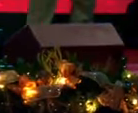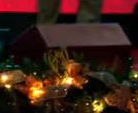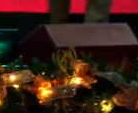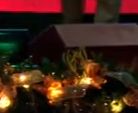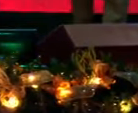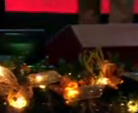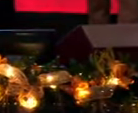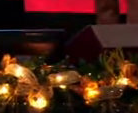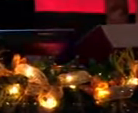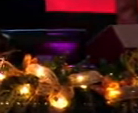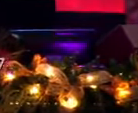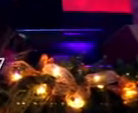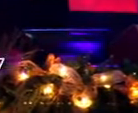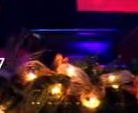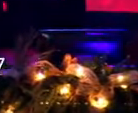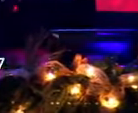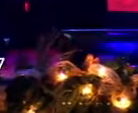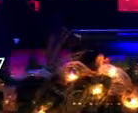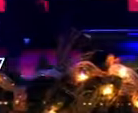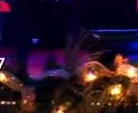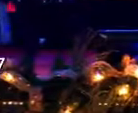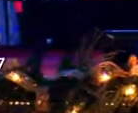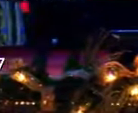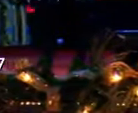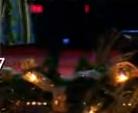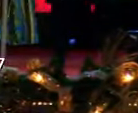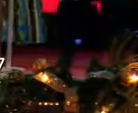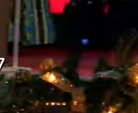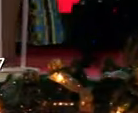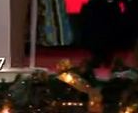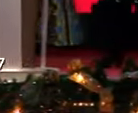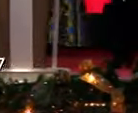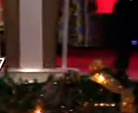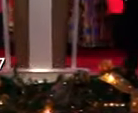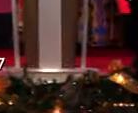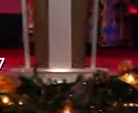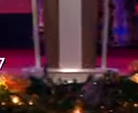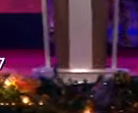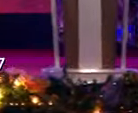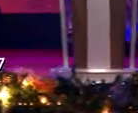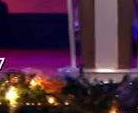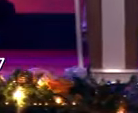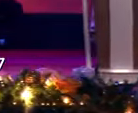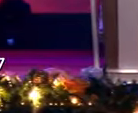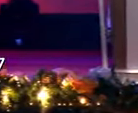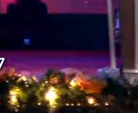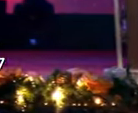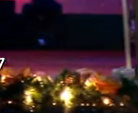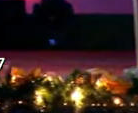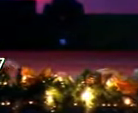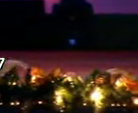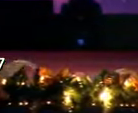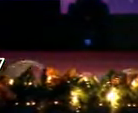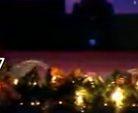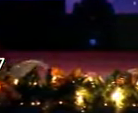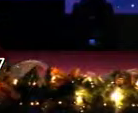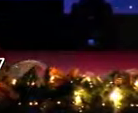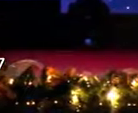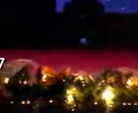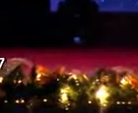es batalla y con Jesús yo iré. Pelearé la batalla. Cristo al frente va.